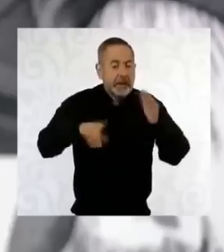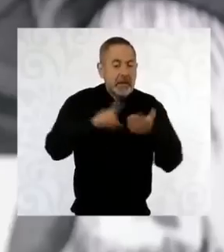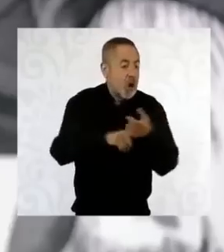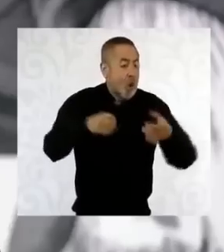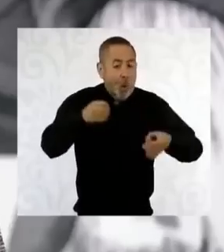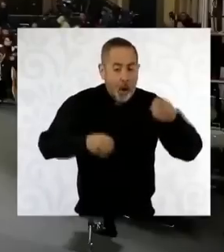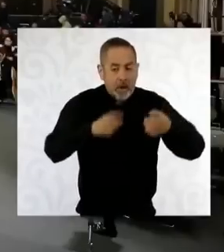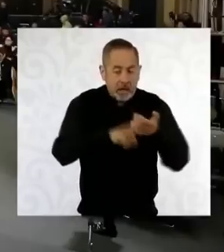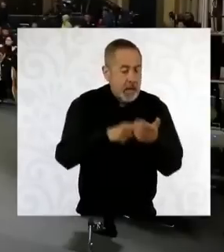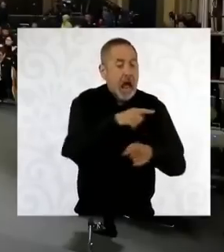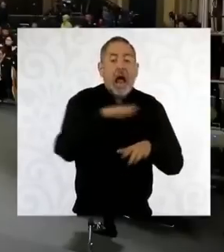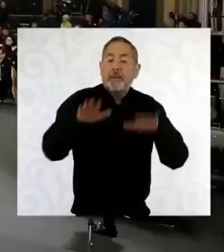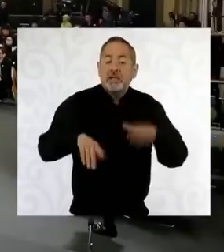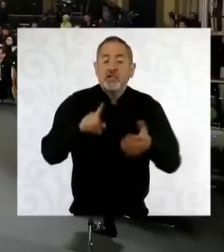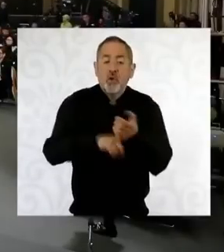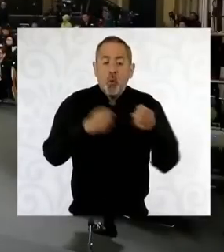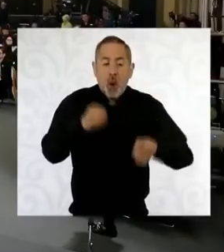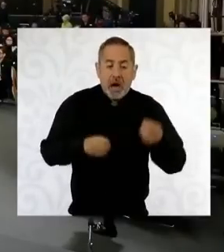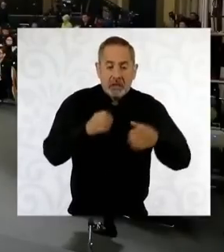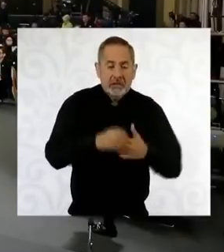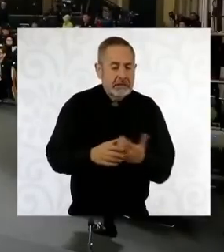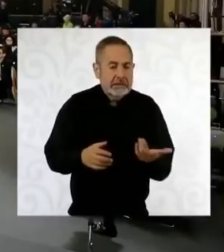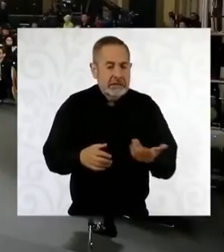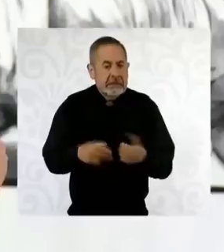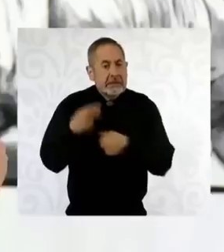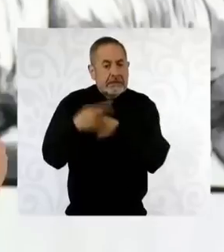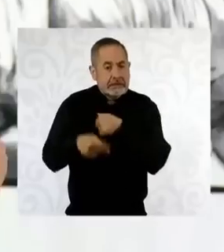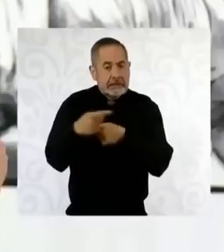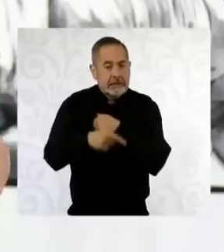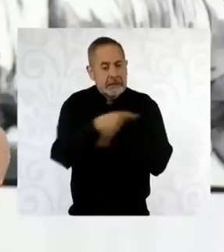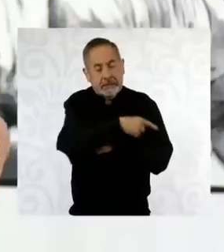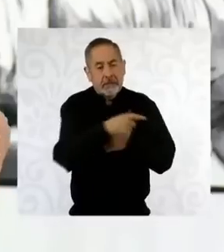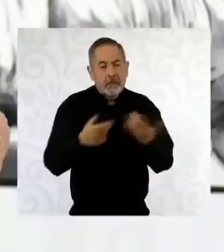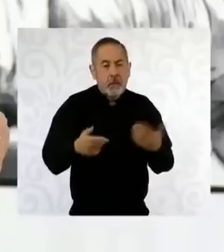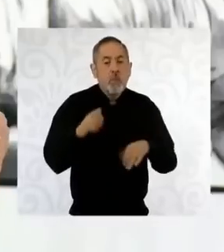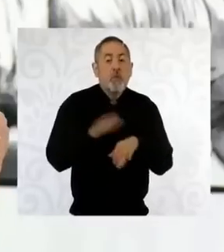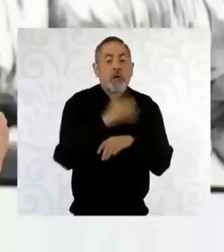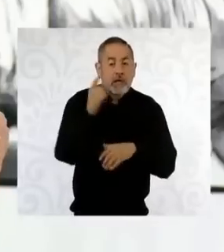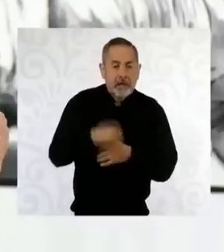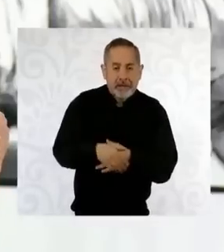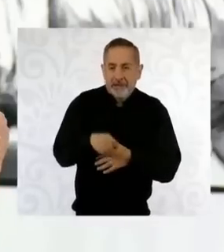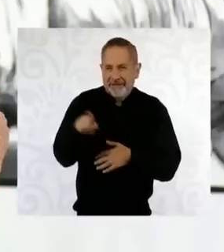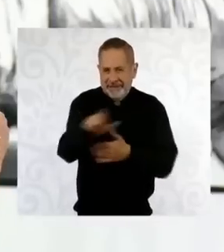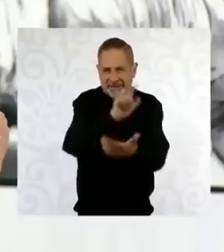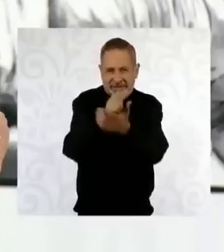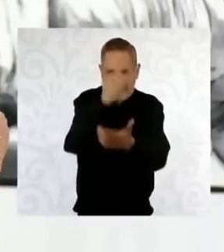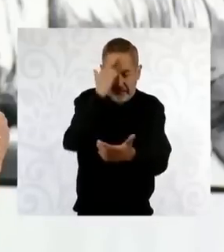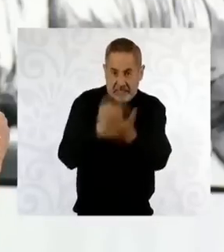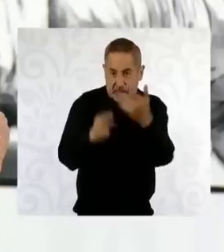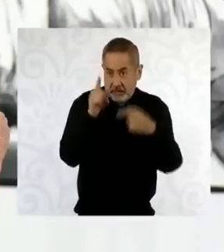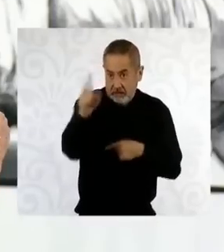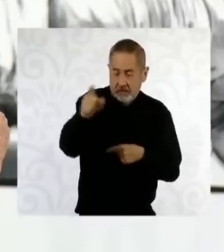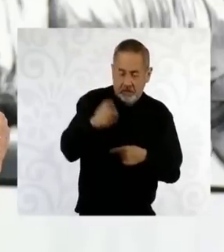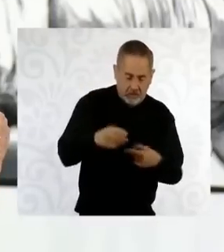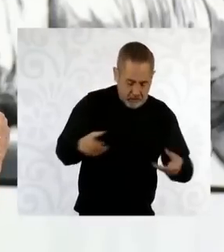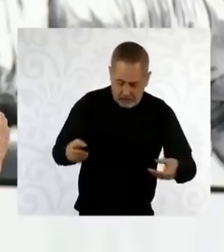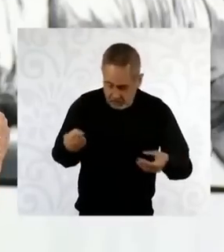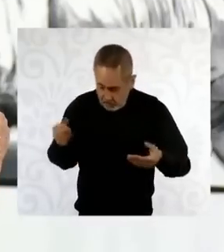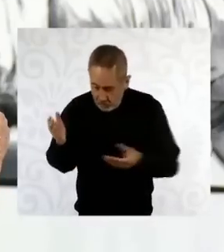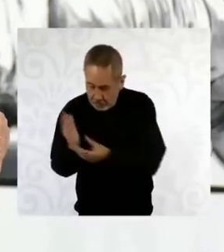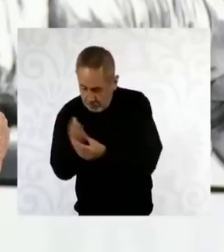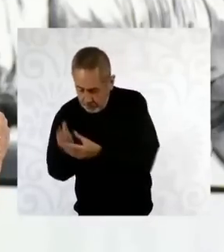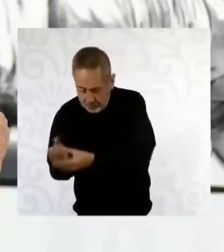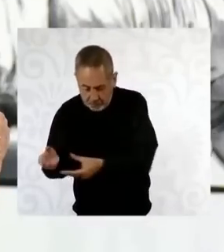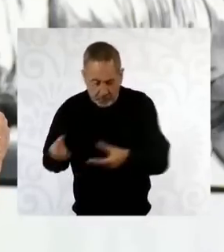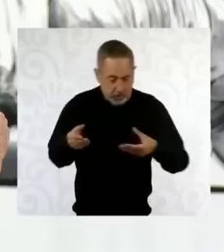favor de los jueces, se le pone en riesgo frente a una persona de la delincuencia organizada. Si el